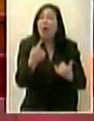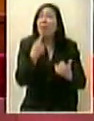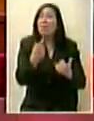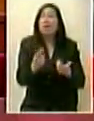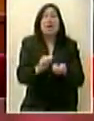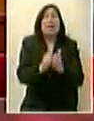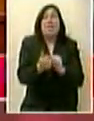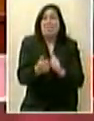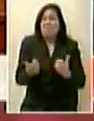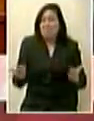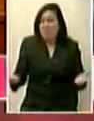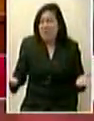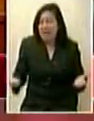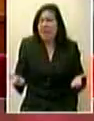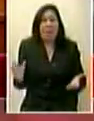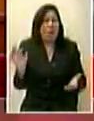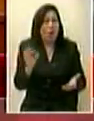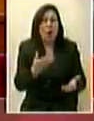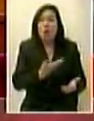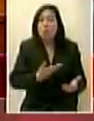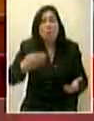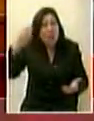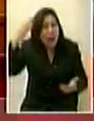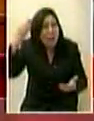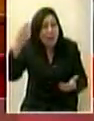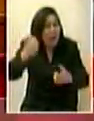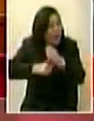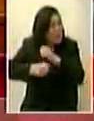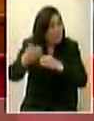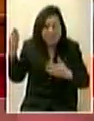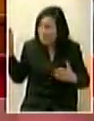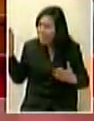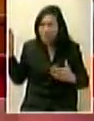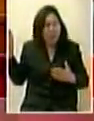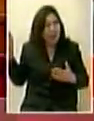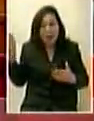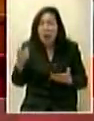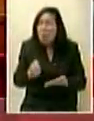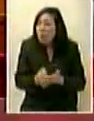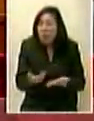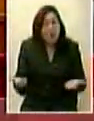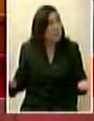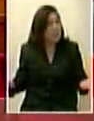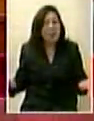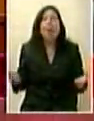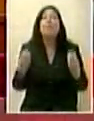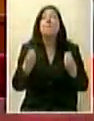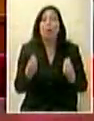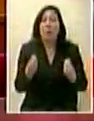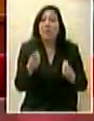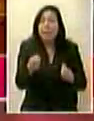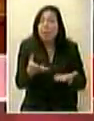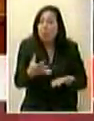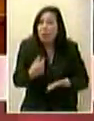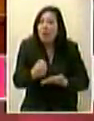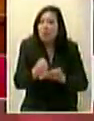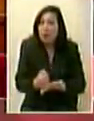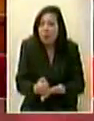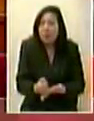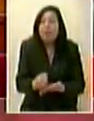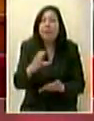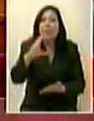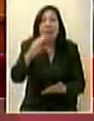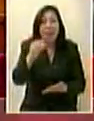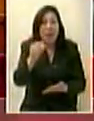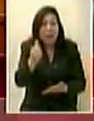y corregir. Ni siquiera el gobierno aprista, el gobierno pasado, trató de solucionarlo. Porque si ellos hubieran querido solucionar a través del